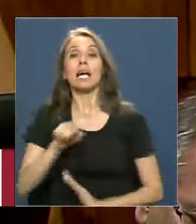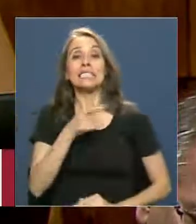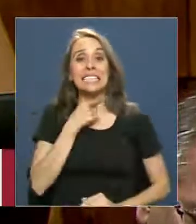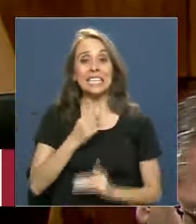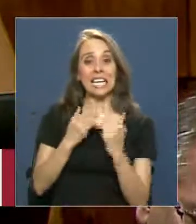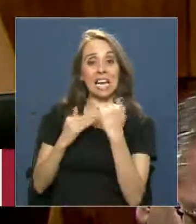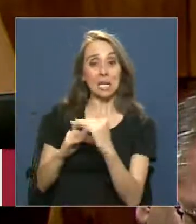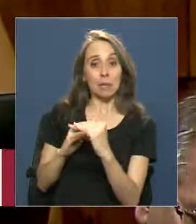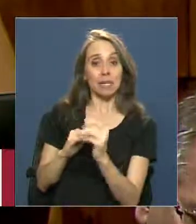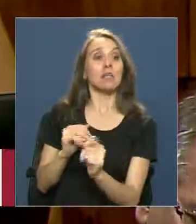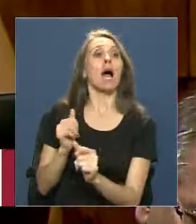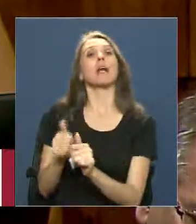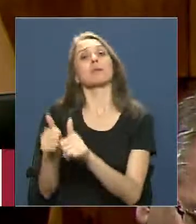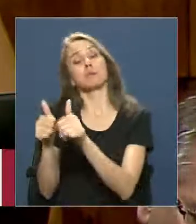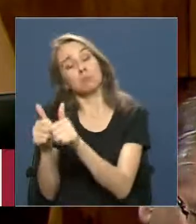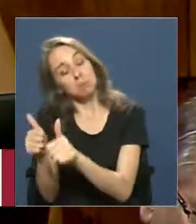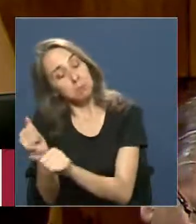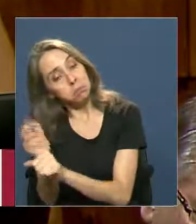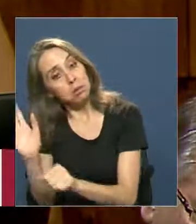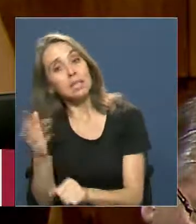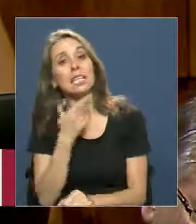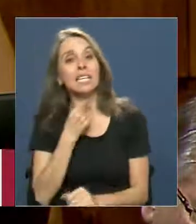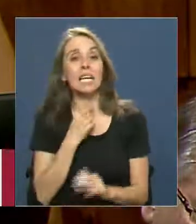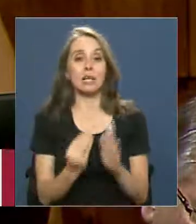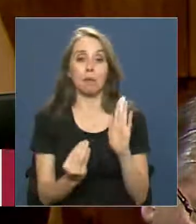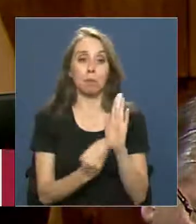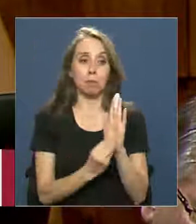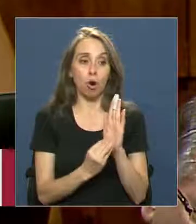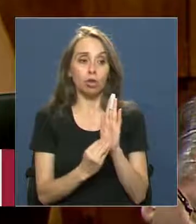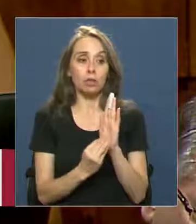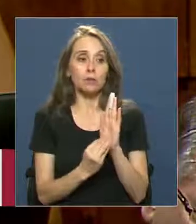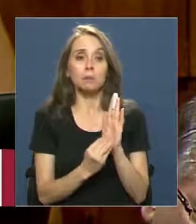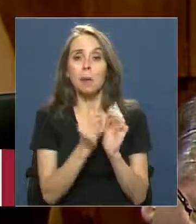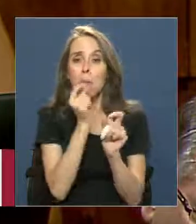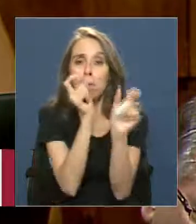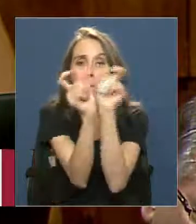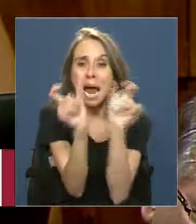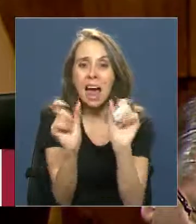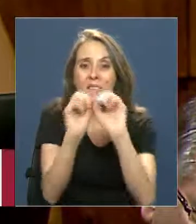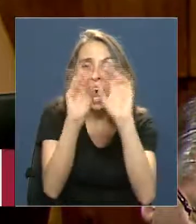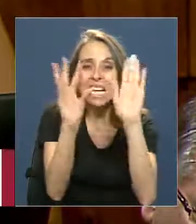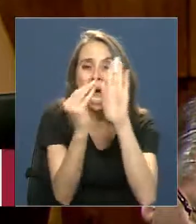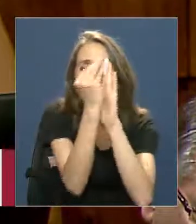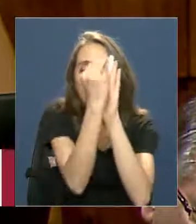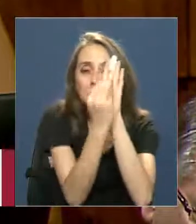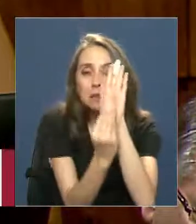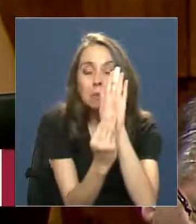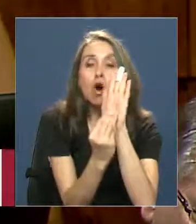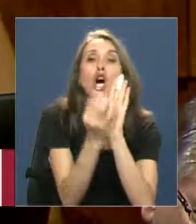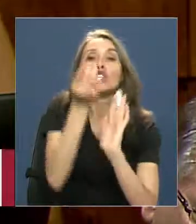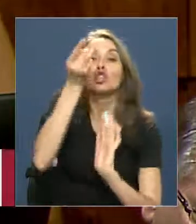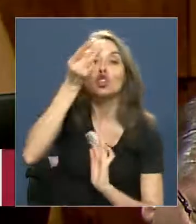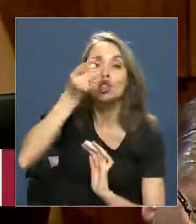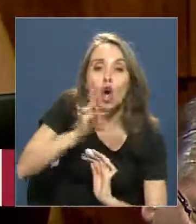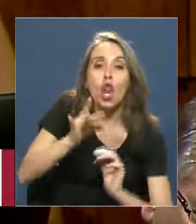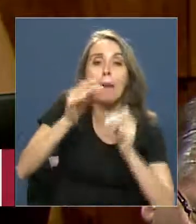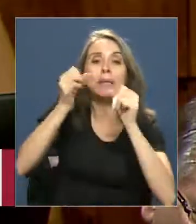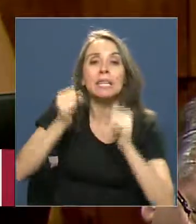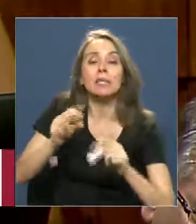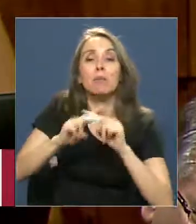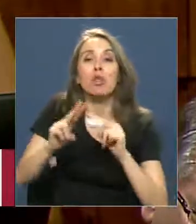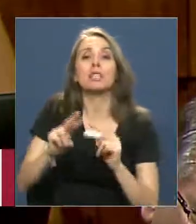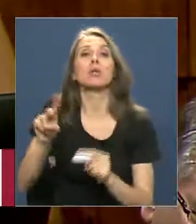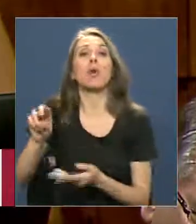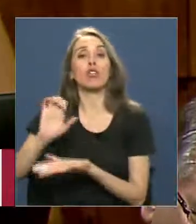el ejercicio de esto, bienvenido sea. Si es que hay que ponerlo quizás en forma más explícita, que sea solo cuando esté un determinado